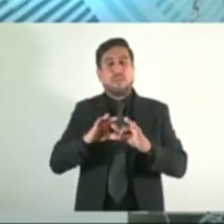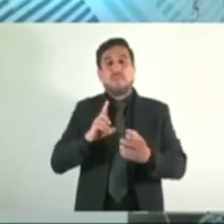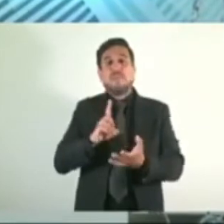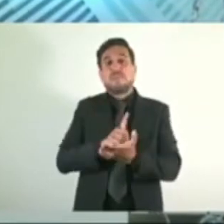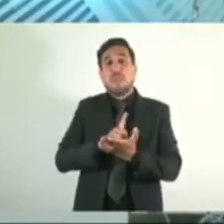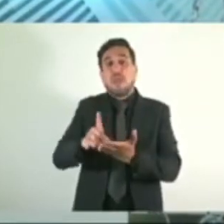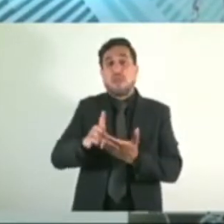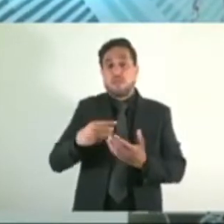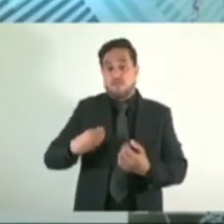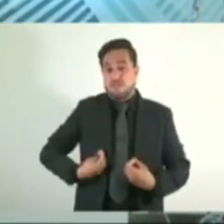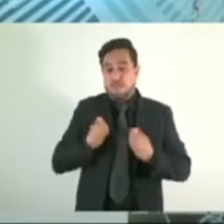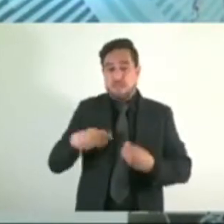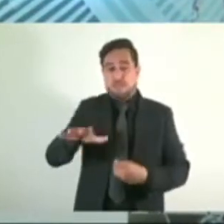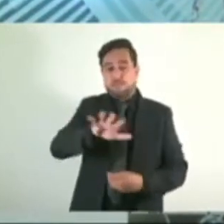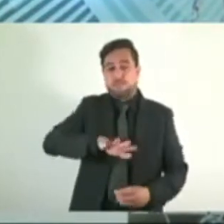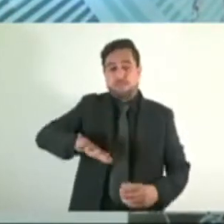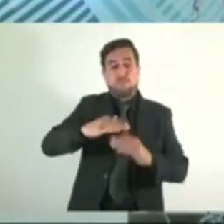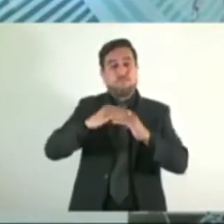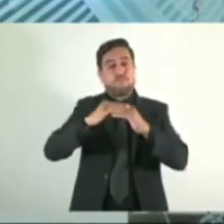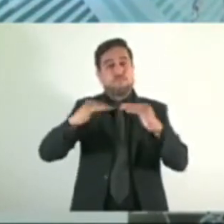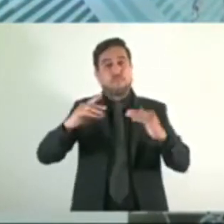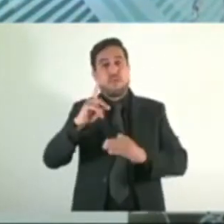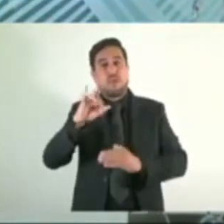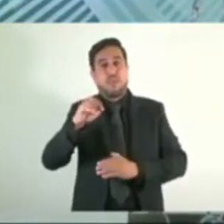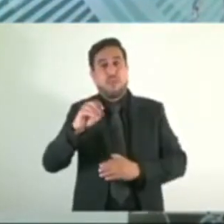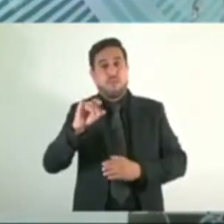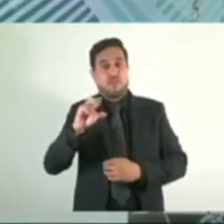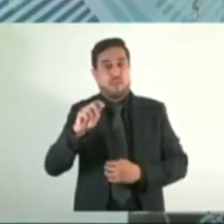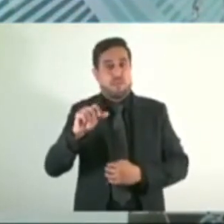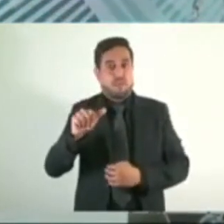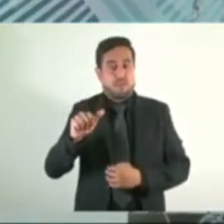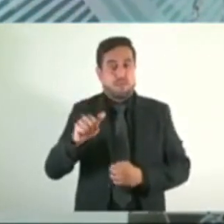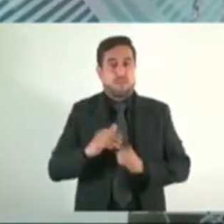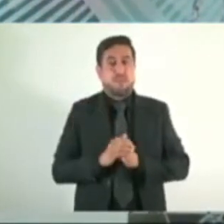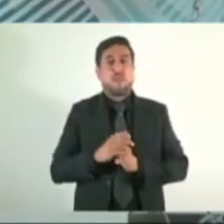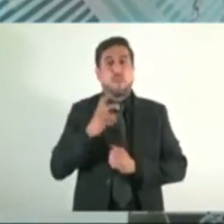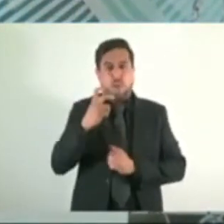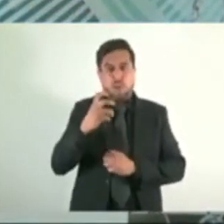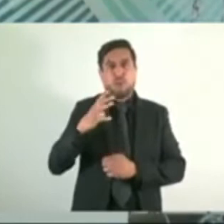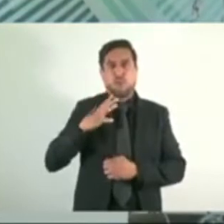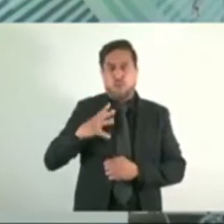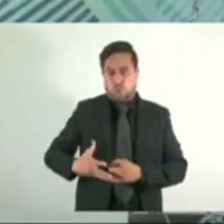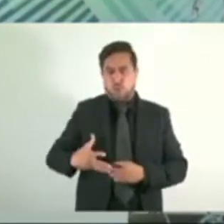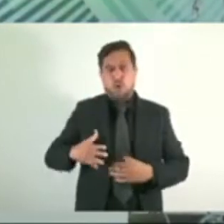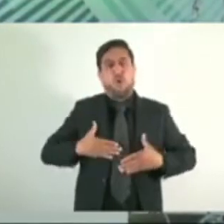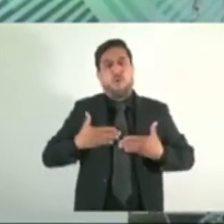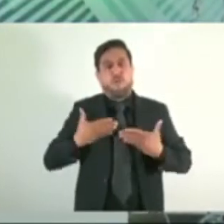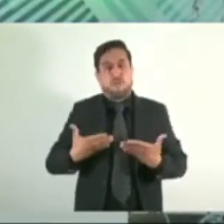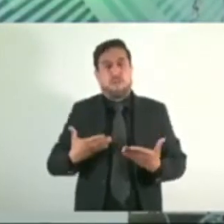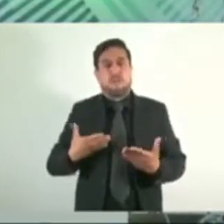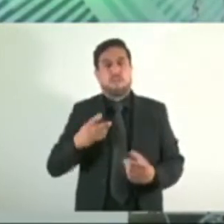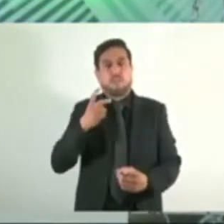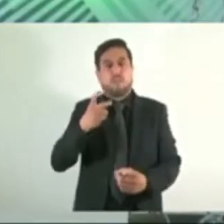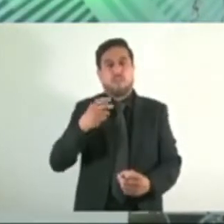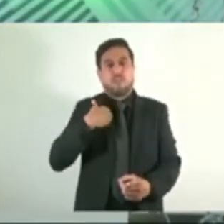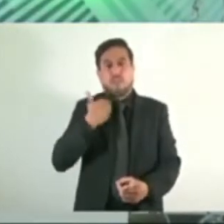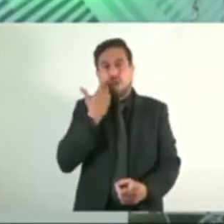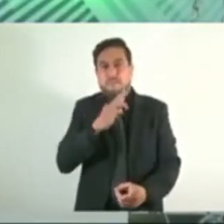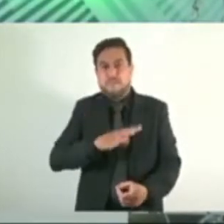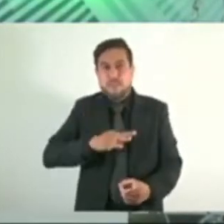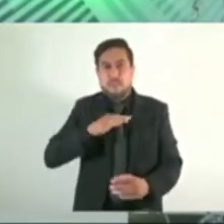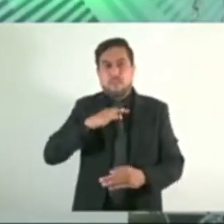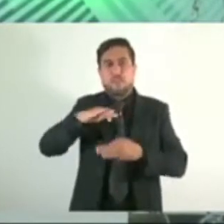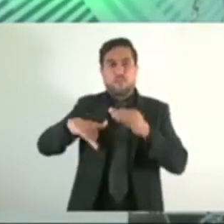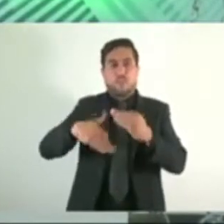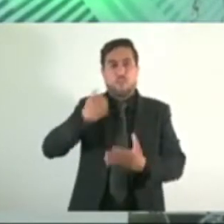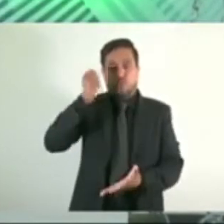vida democrática. Y además también tenemos un motivo de orgullo y de confianza, ¿por qué no decirlo? Por ello quiero expresar mis felicitaciones a las y los magistrados